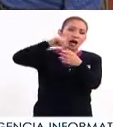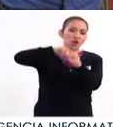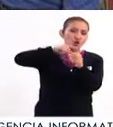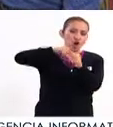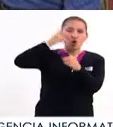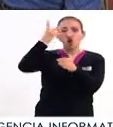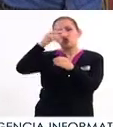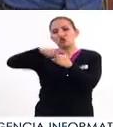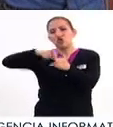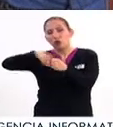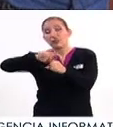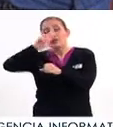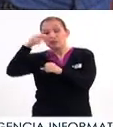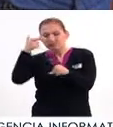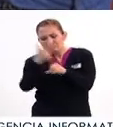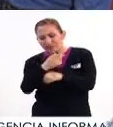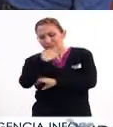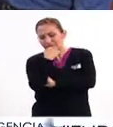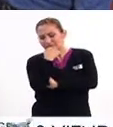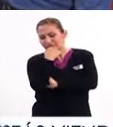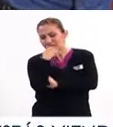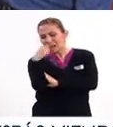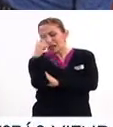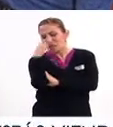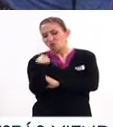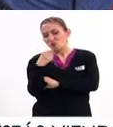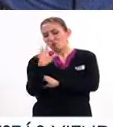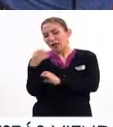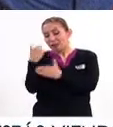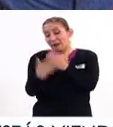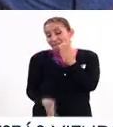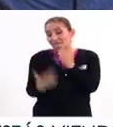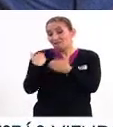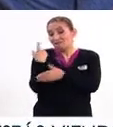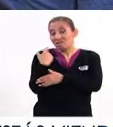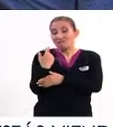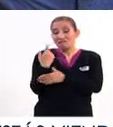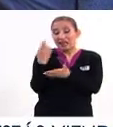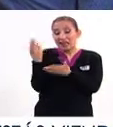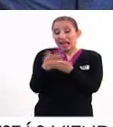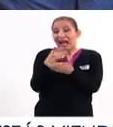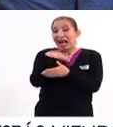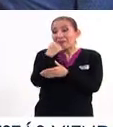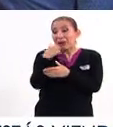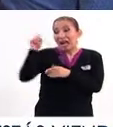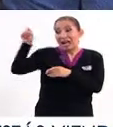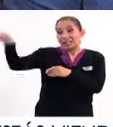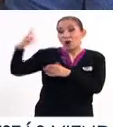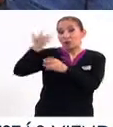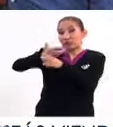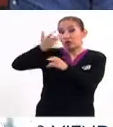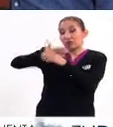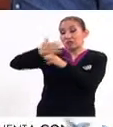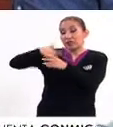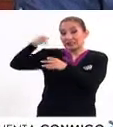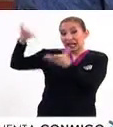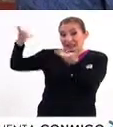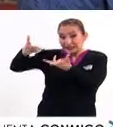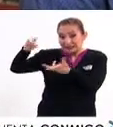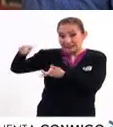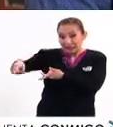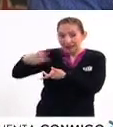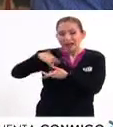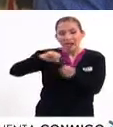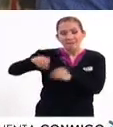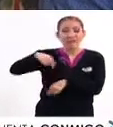tintas, pero luego se dieron cuenta que era más fácil producirlas y más barato producirlas en Alemania o en Estados Unidos incluso,